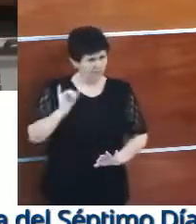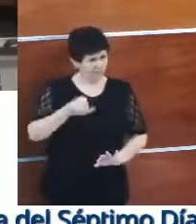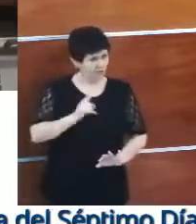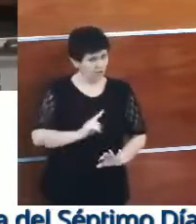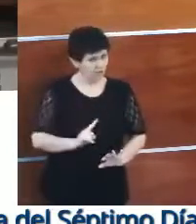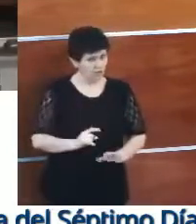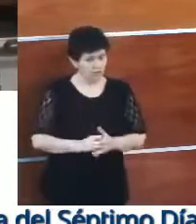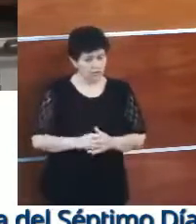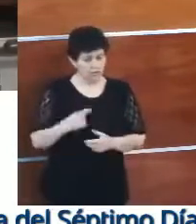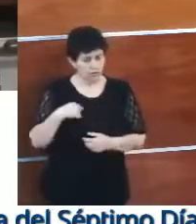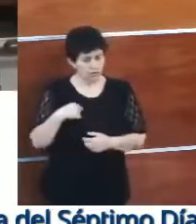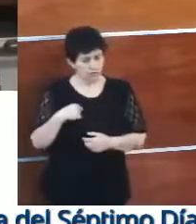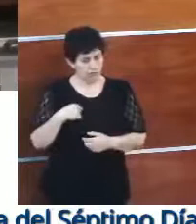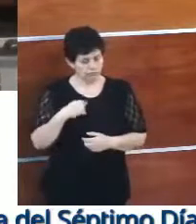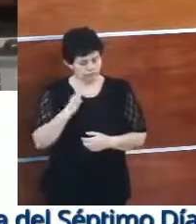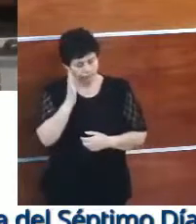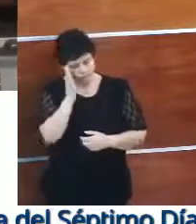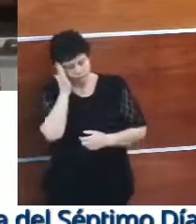¿Dormido?